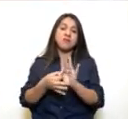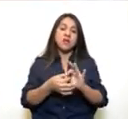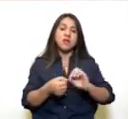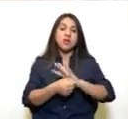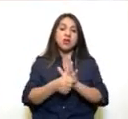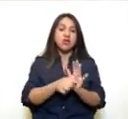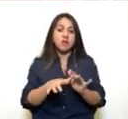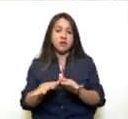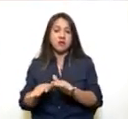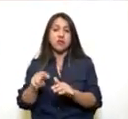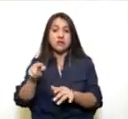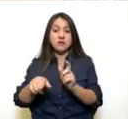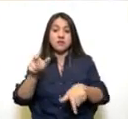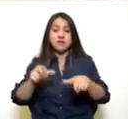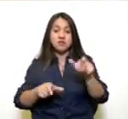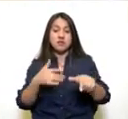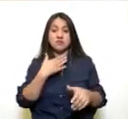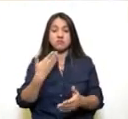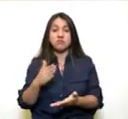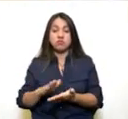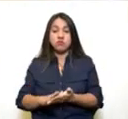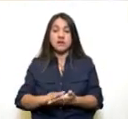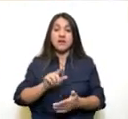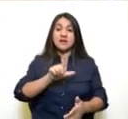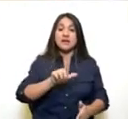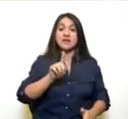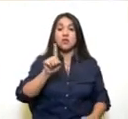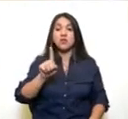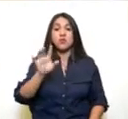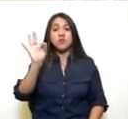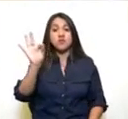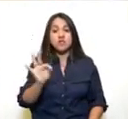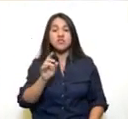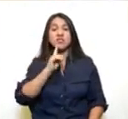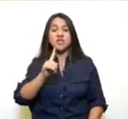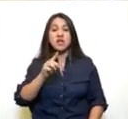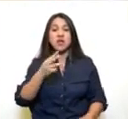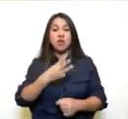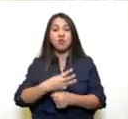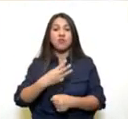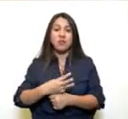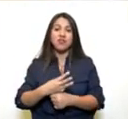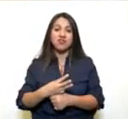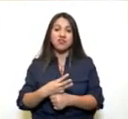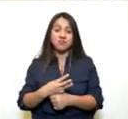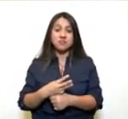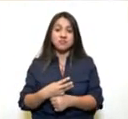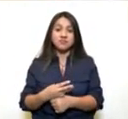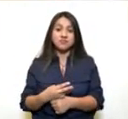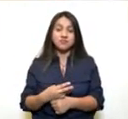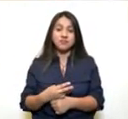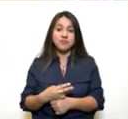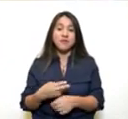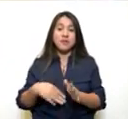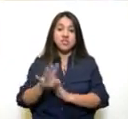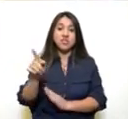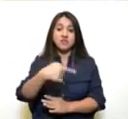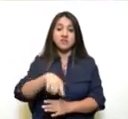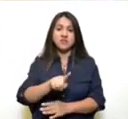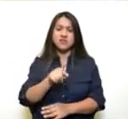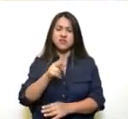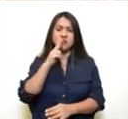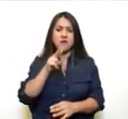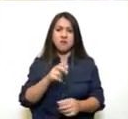y esos fallecidos el 71% son adultos mayores y eso es súper